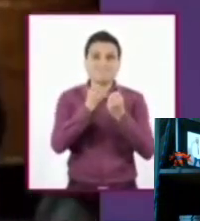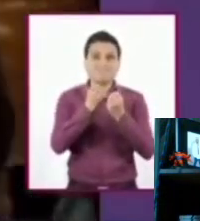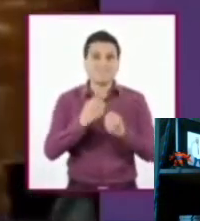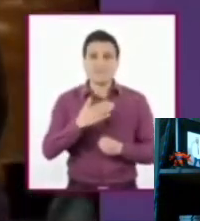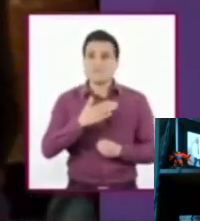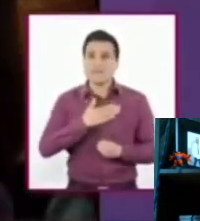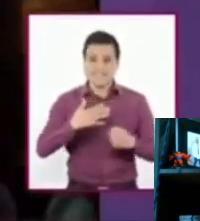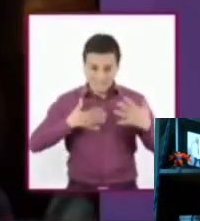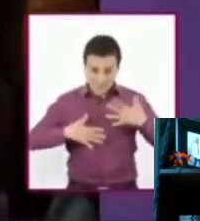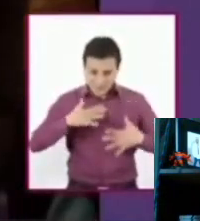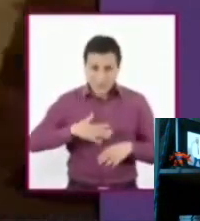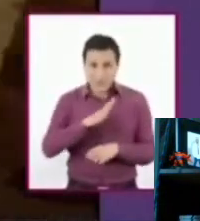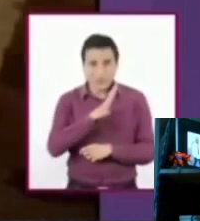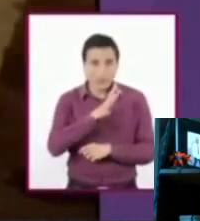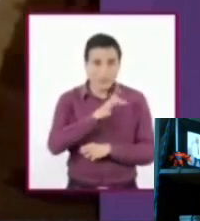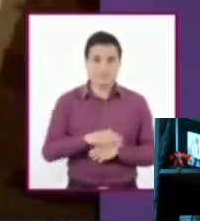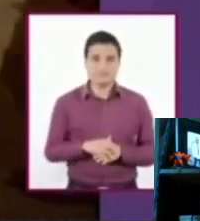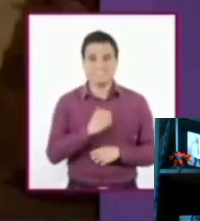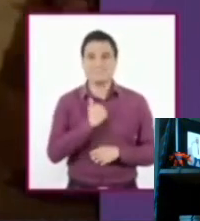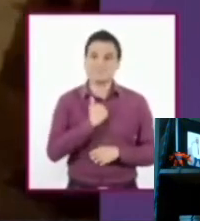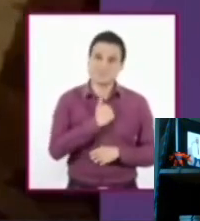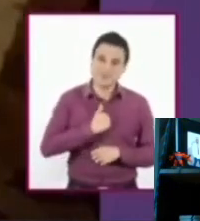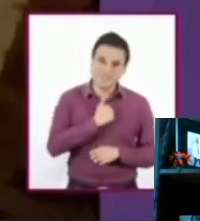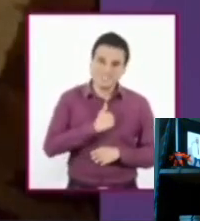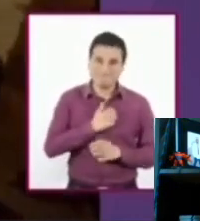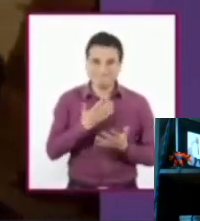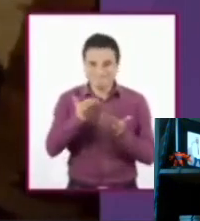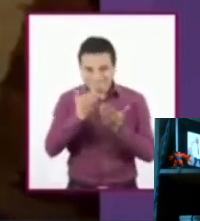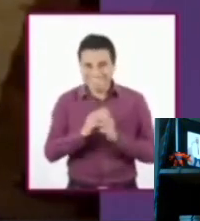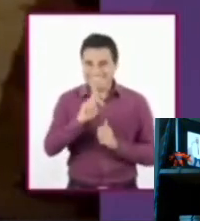com james dean